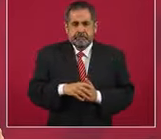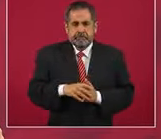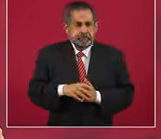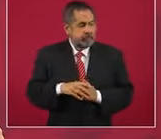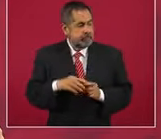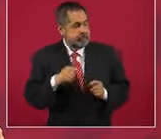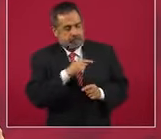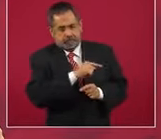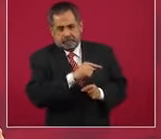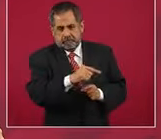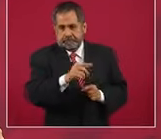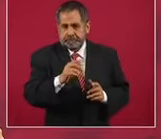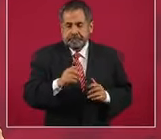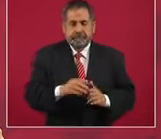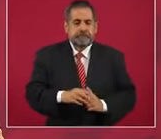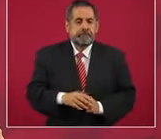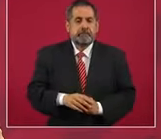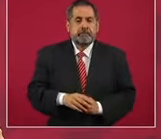contratistas